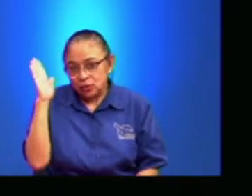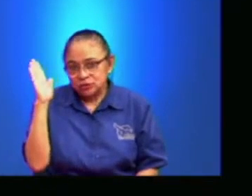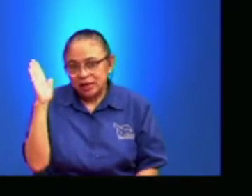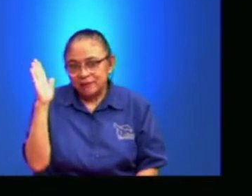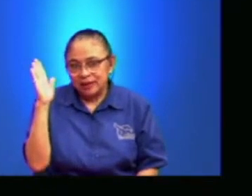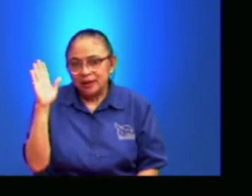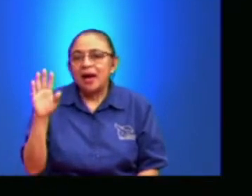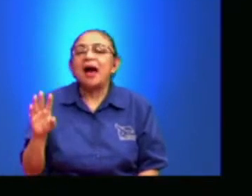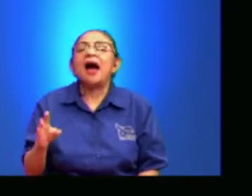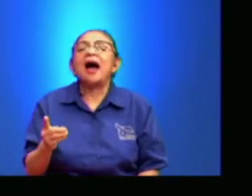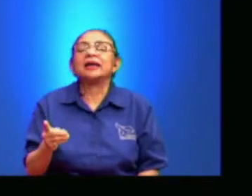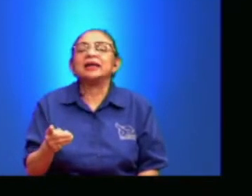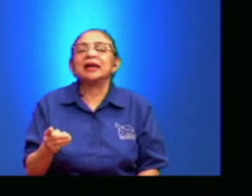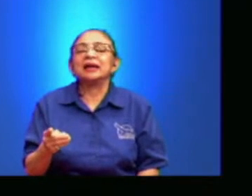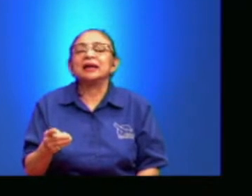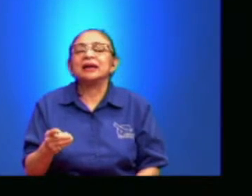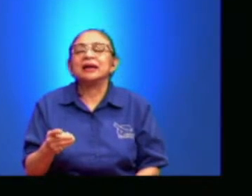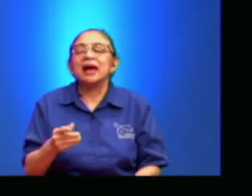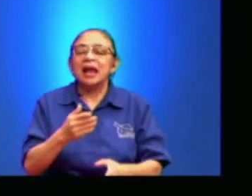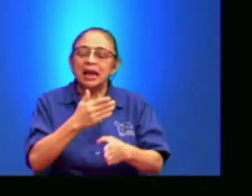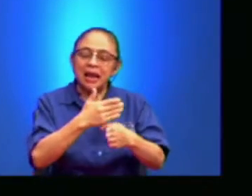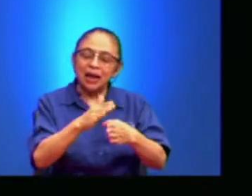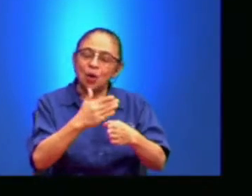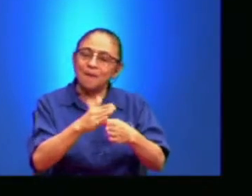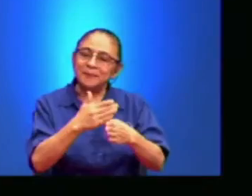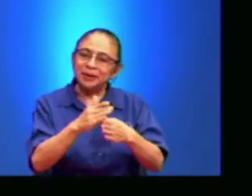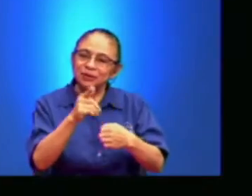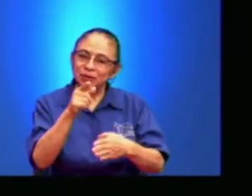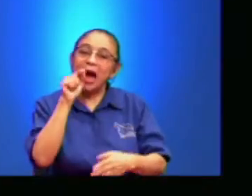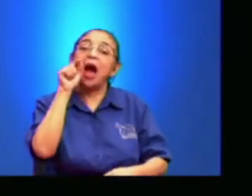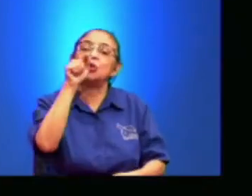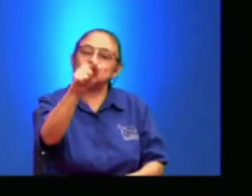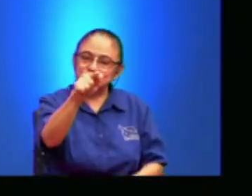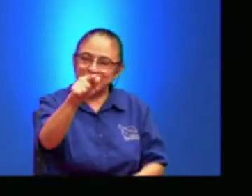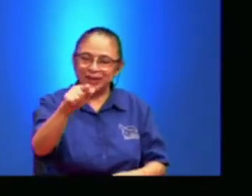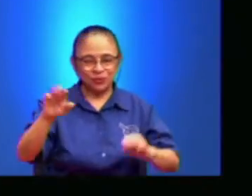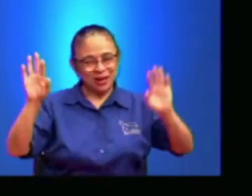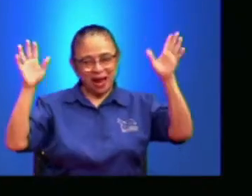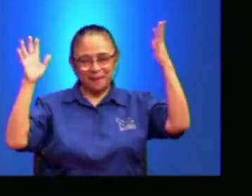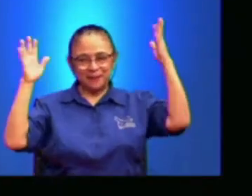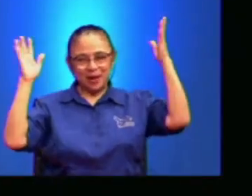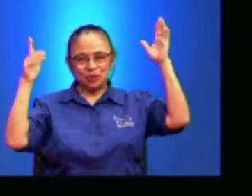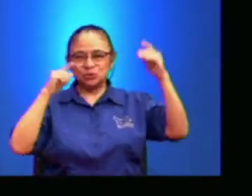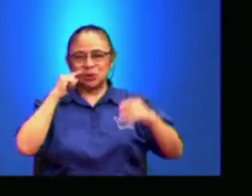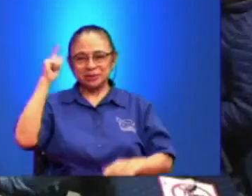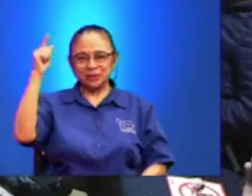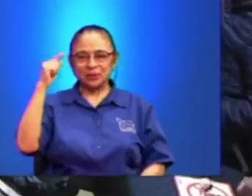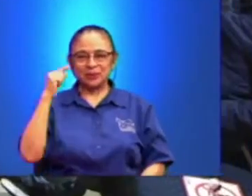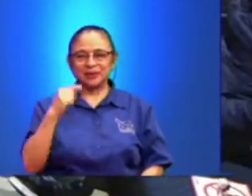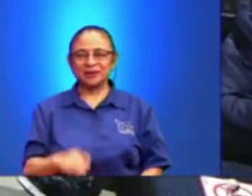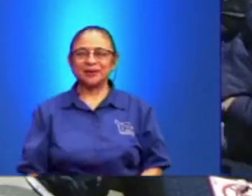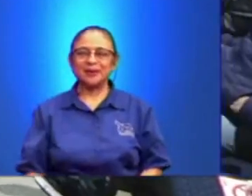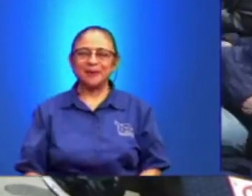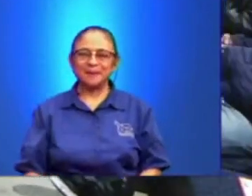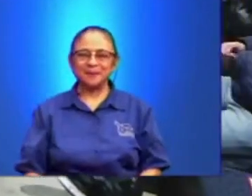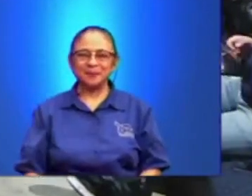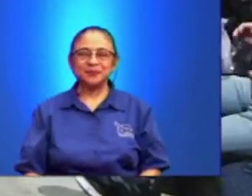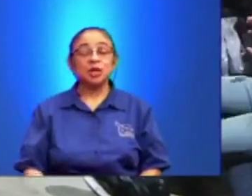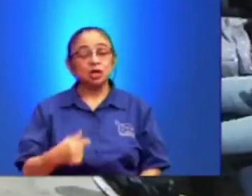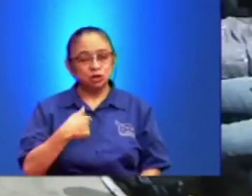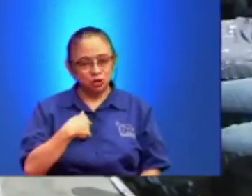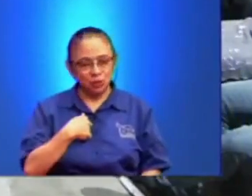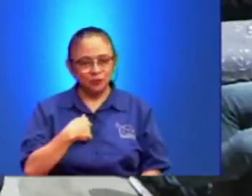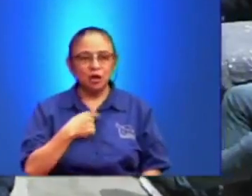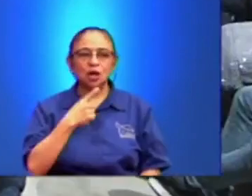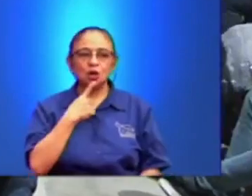a usted de un aplauso al rey bendito a veces yo no le estoy